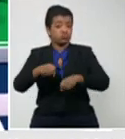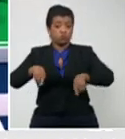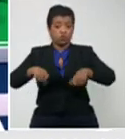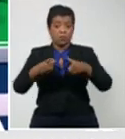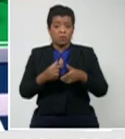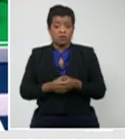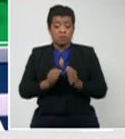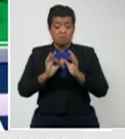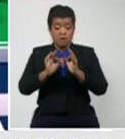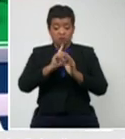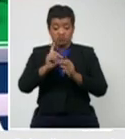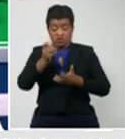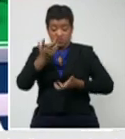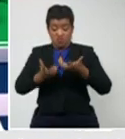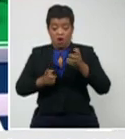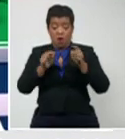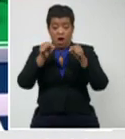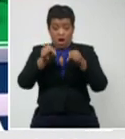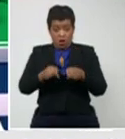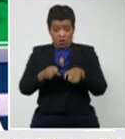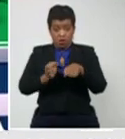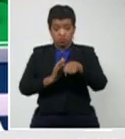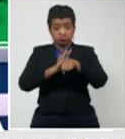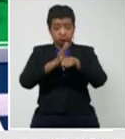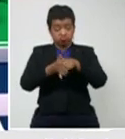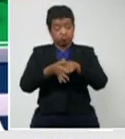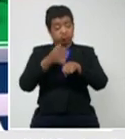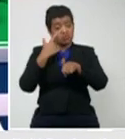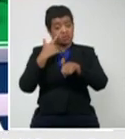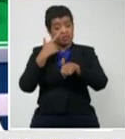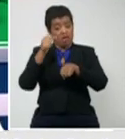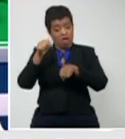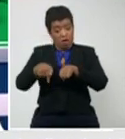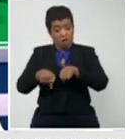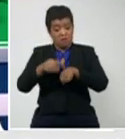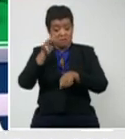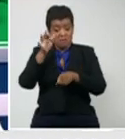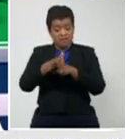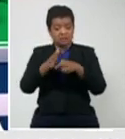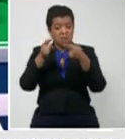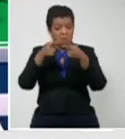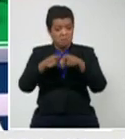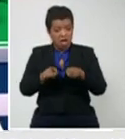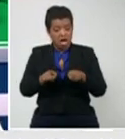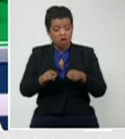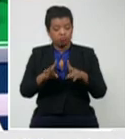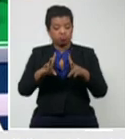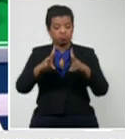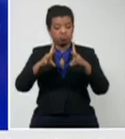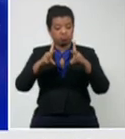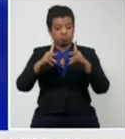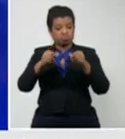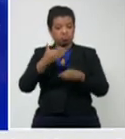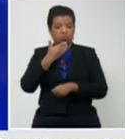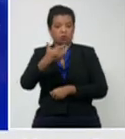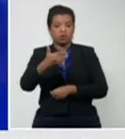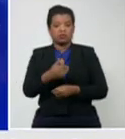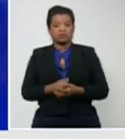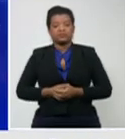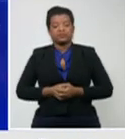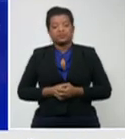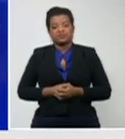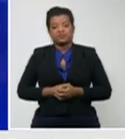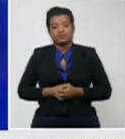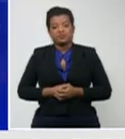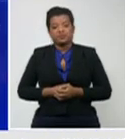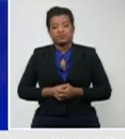incidencia que para ellos es importante en estos momentos, sin embargo, tienen resultados en esta situación. Nos escribe Zoila, una